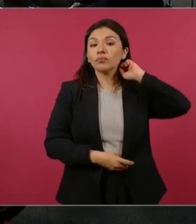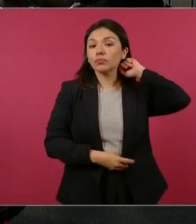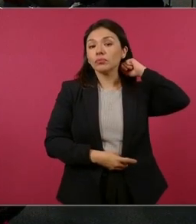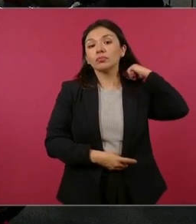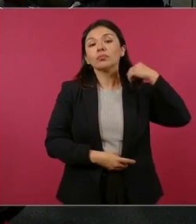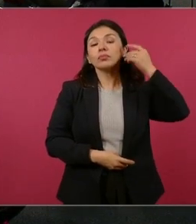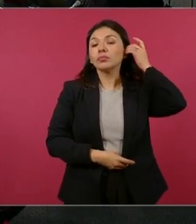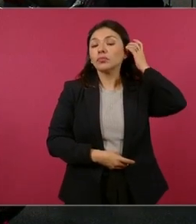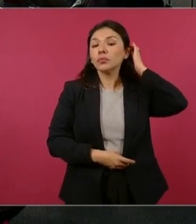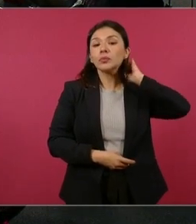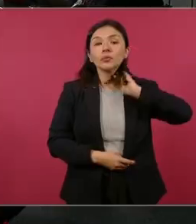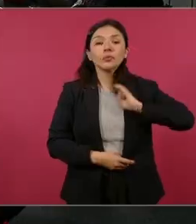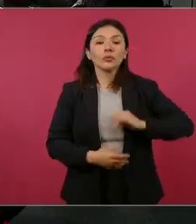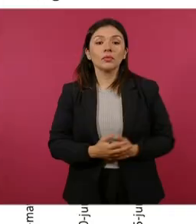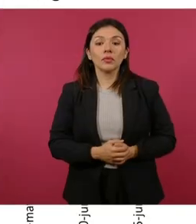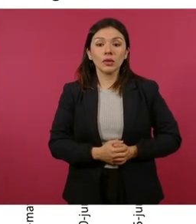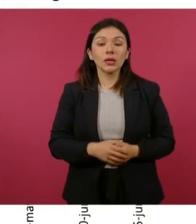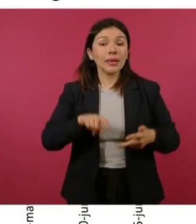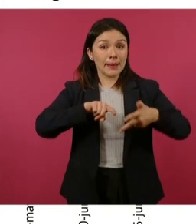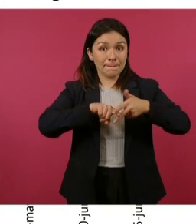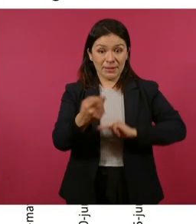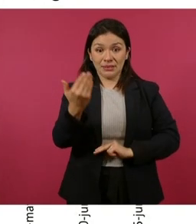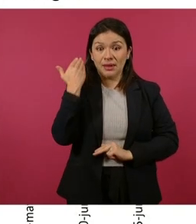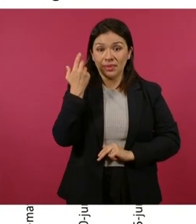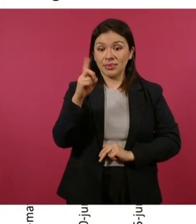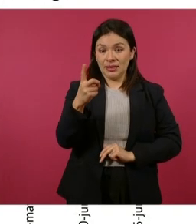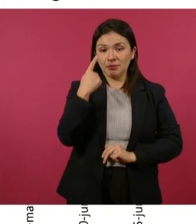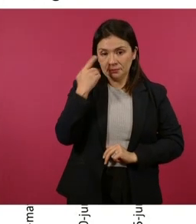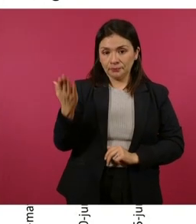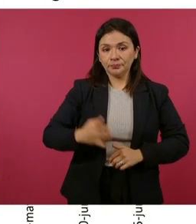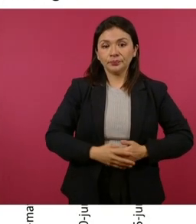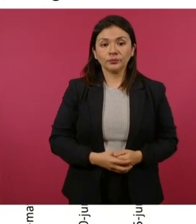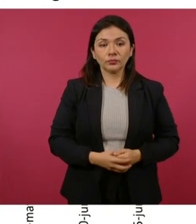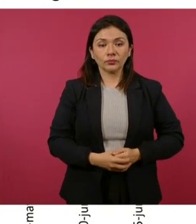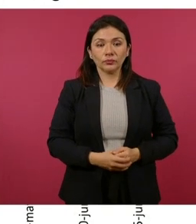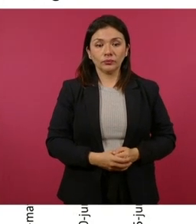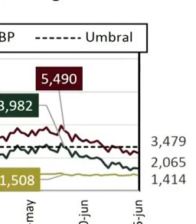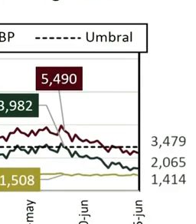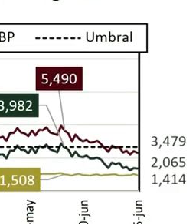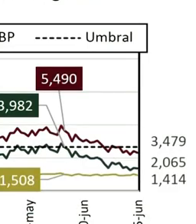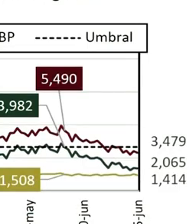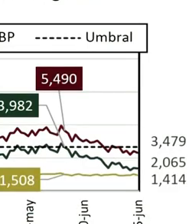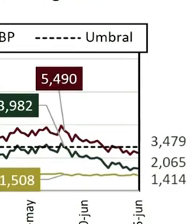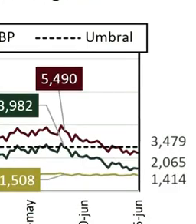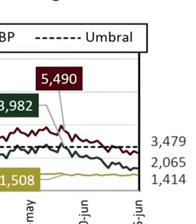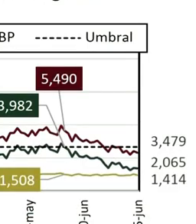desde diciembre ya lo vimos, tuvimos una crisis